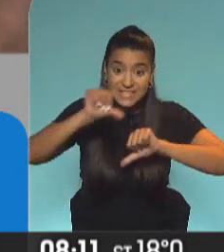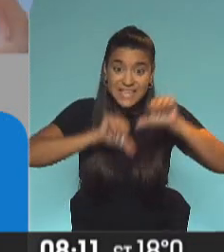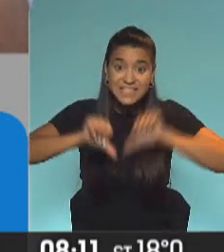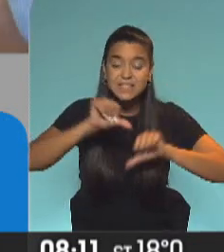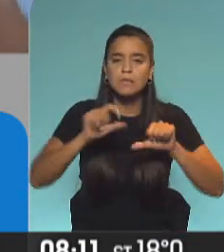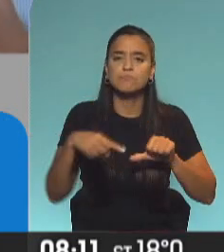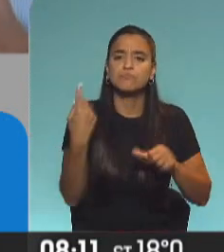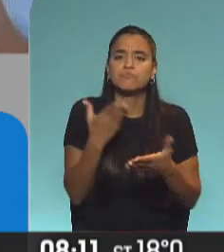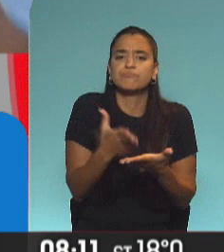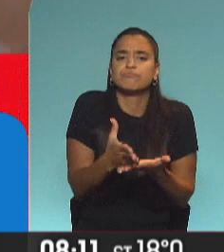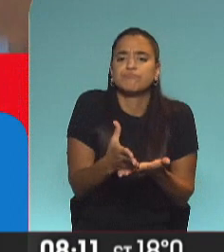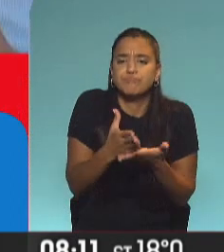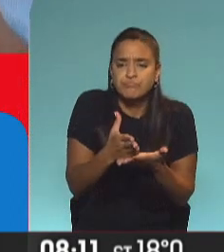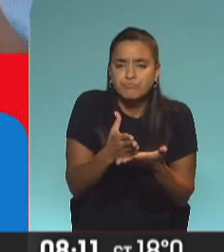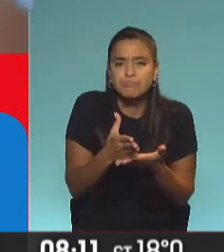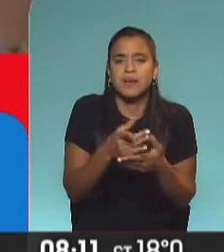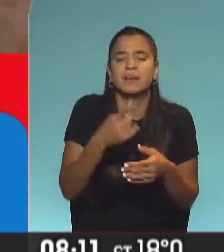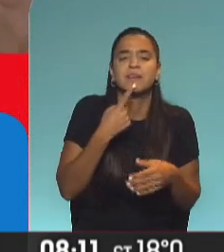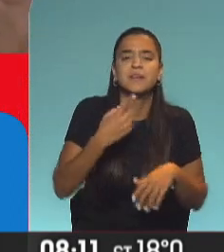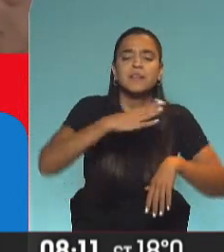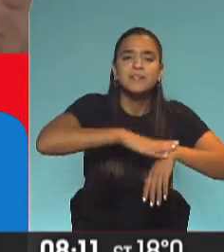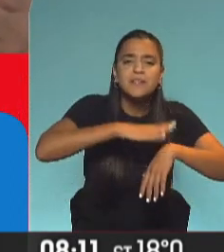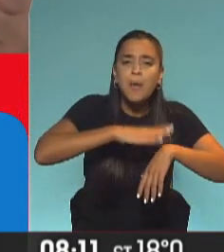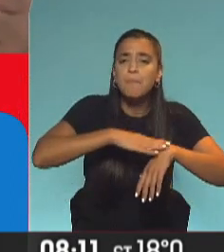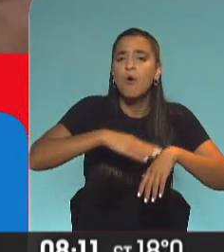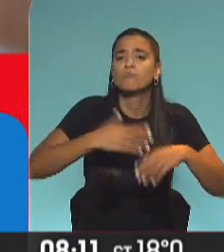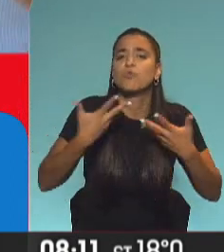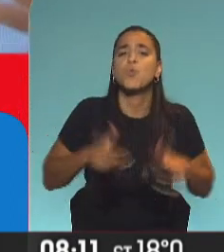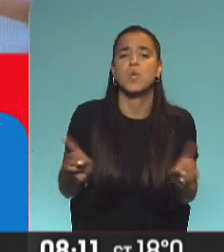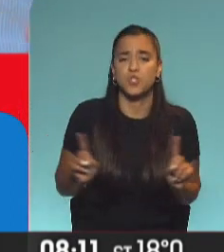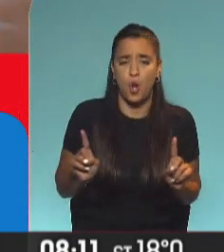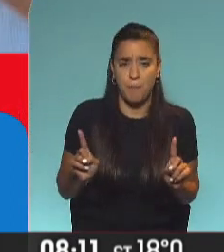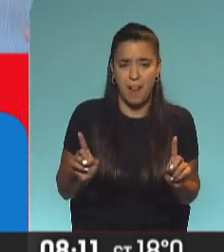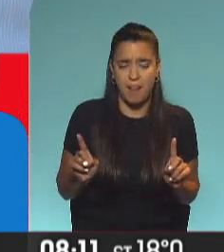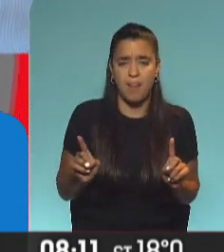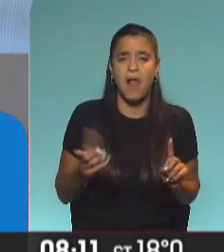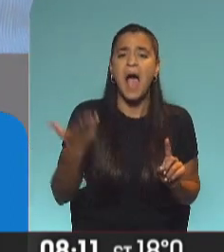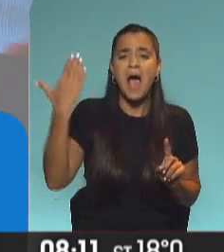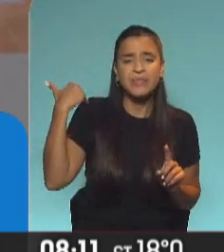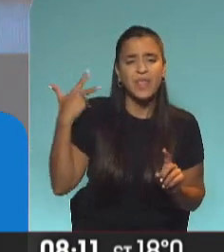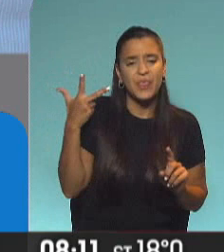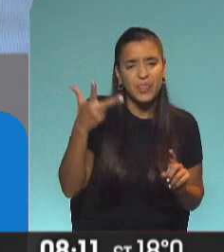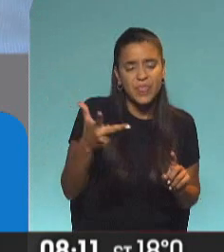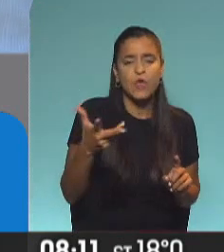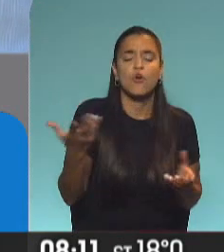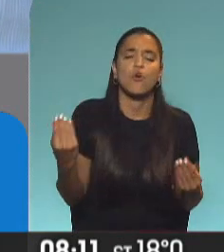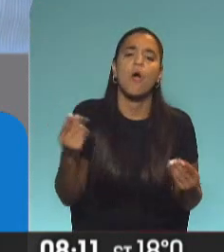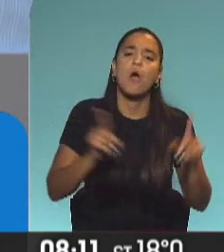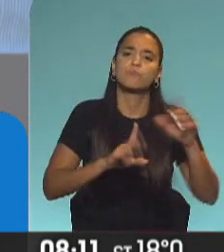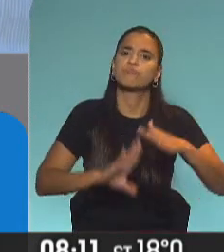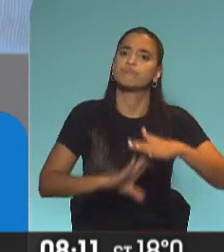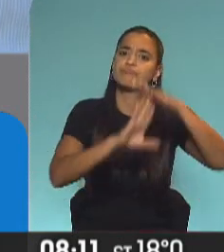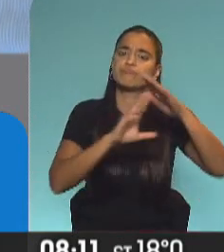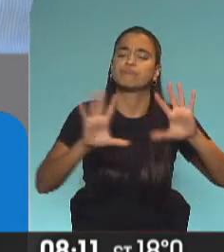estamos exigiéndonos tiempos que no son los habituales. Lo ha dicho algunas eminencias a